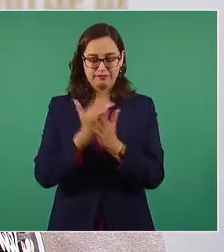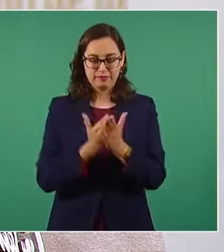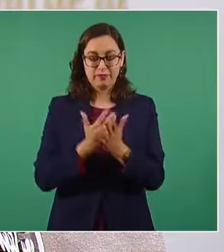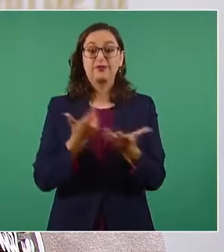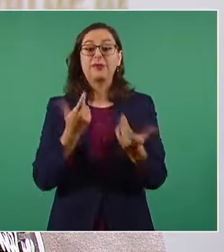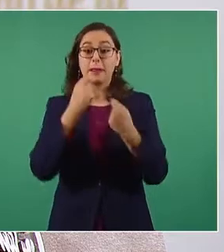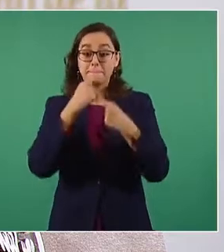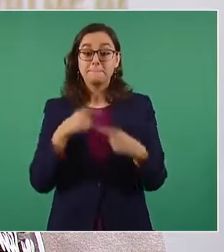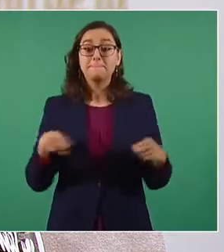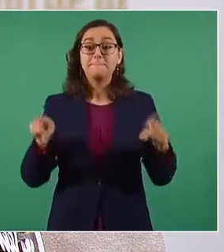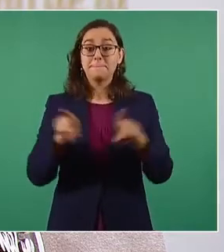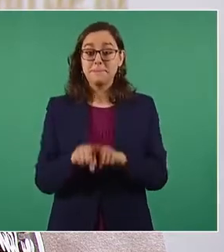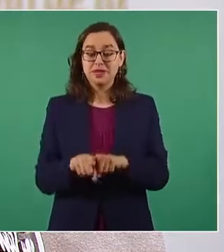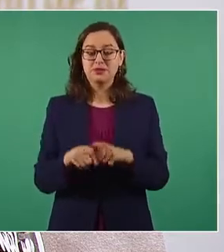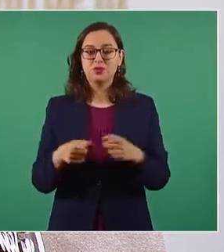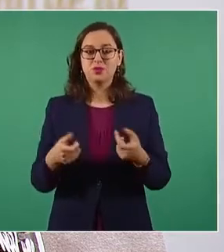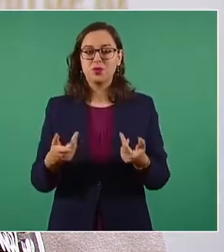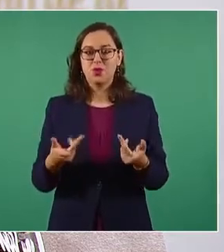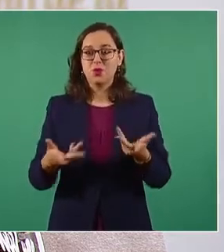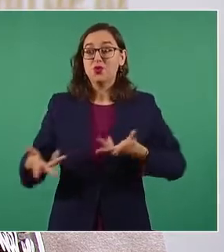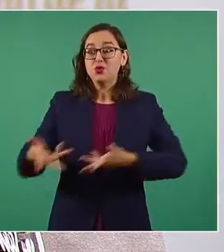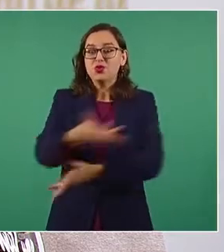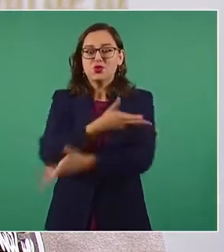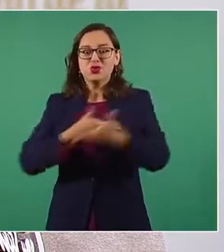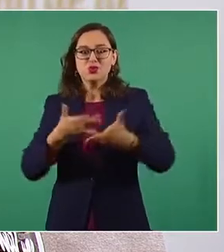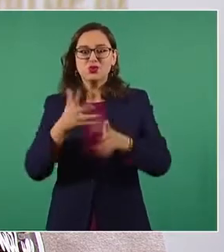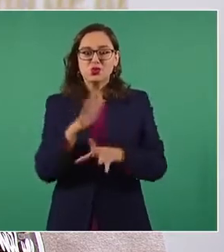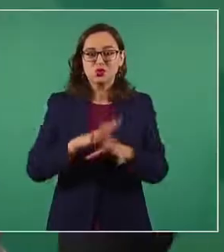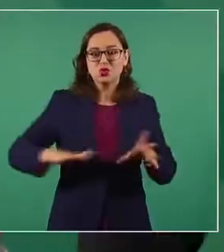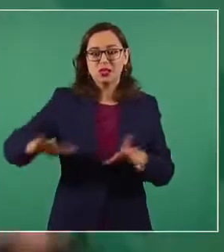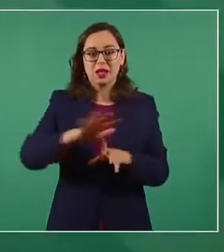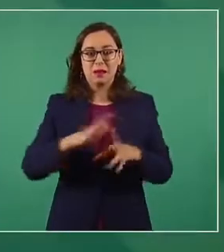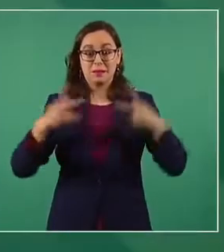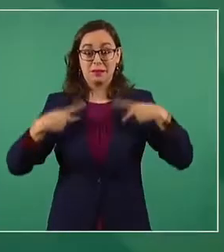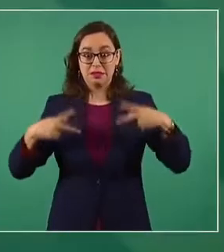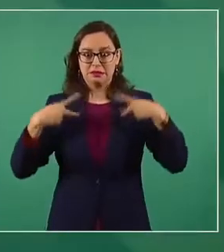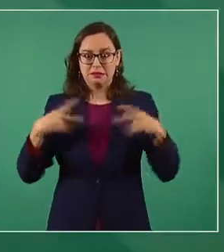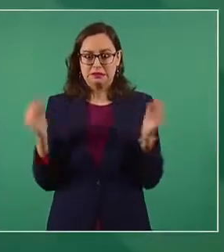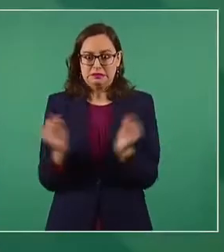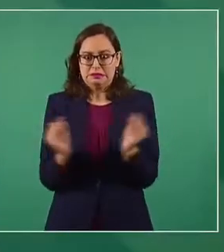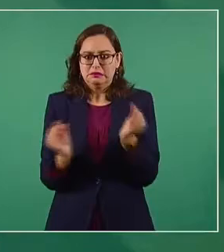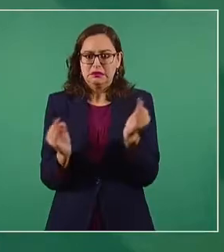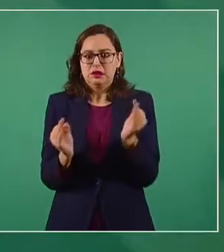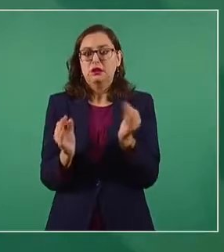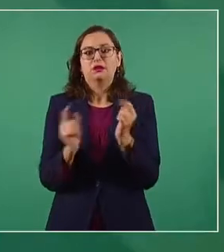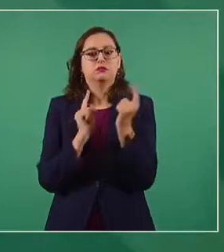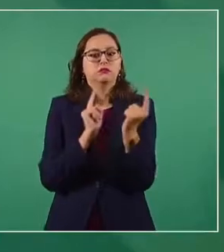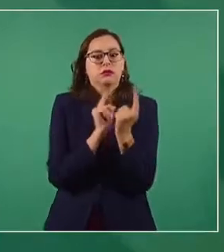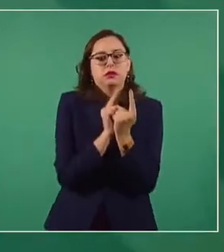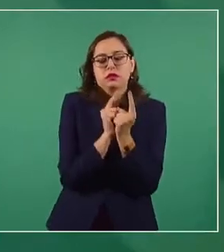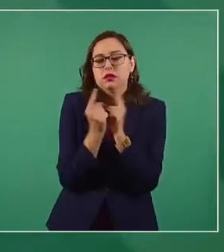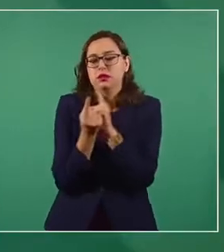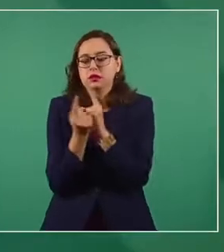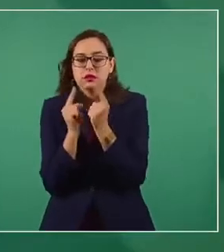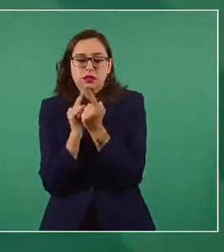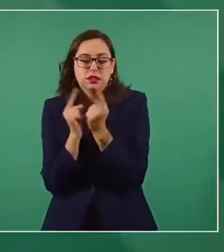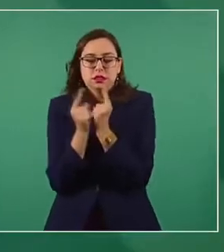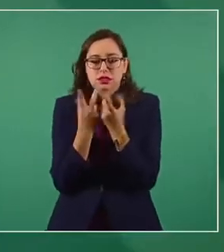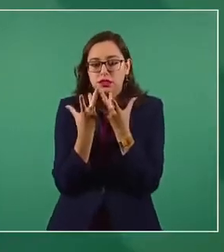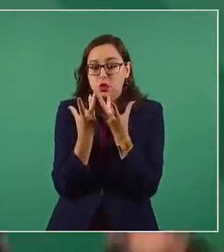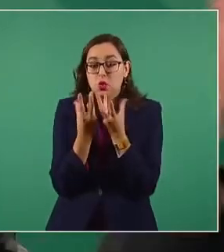con la conducta de las personas. En la temporada fría solemos estar más cercanos unos con otros, solemos pasar más